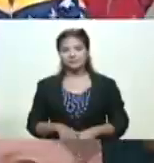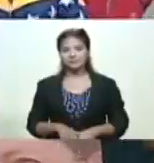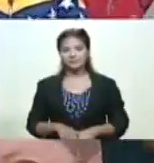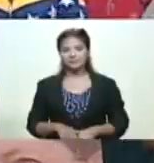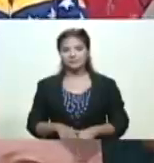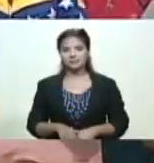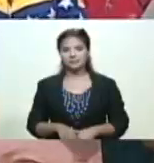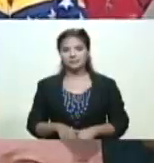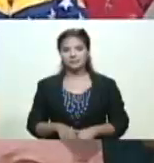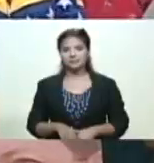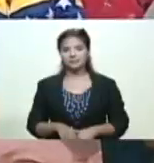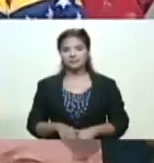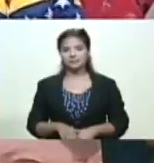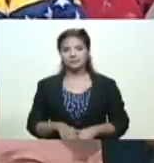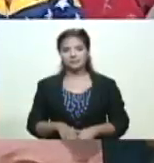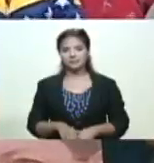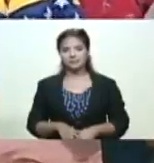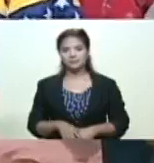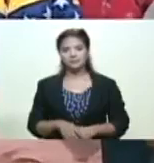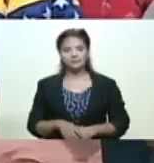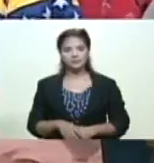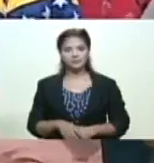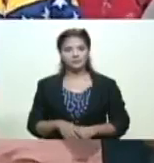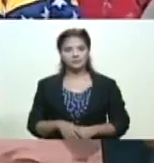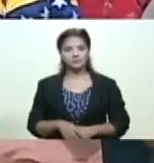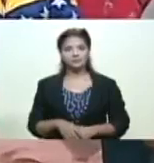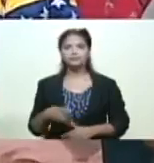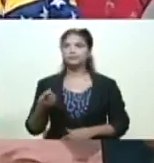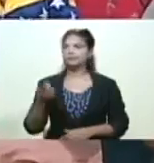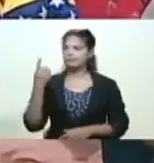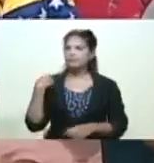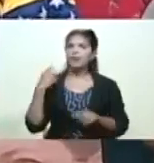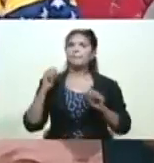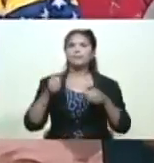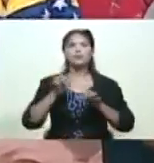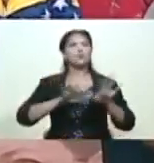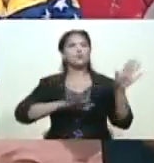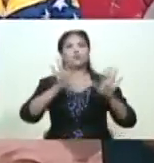Han salido ellos. Ayer empezó una gira